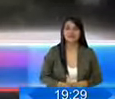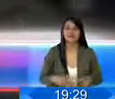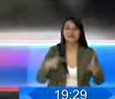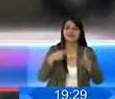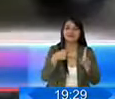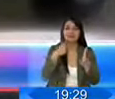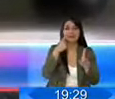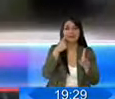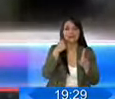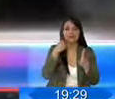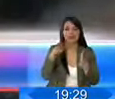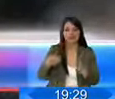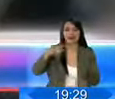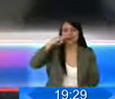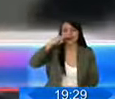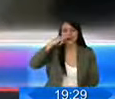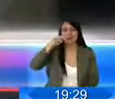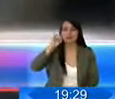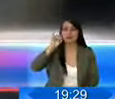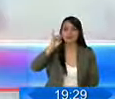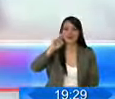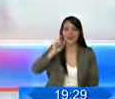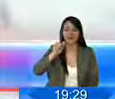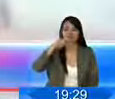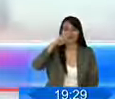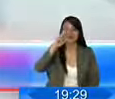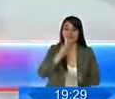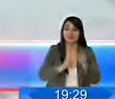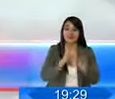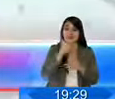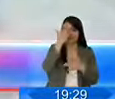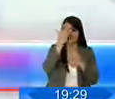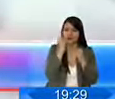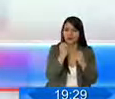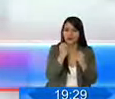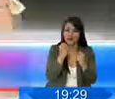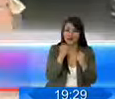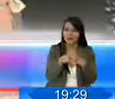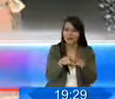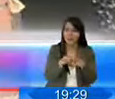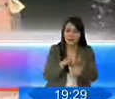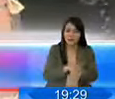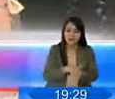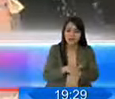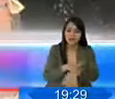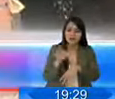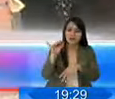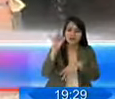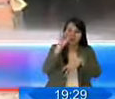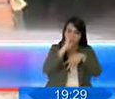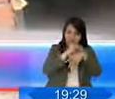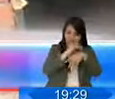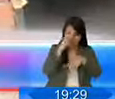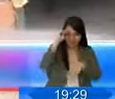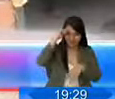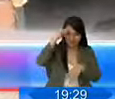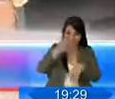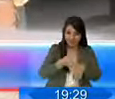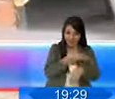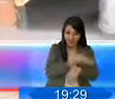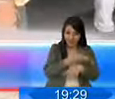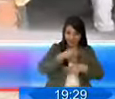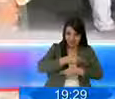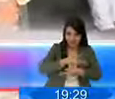Es el padre de Michael, el niño de 3 años que padece una enfermedad conocida con piel de mariposa. ¿Se acuerdan que les presentamos